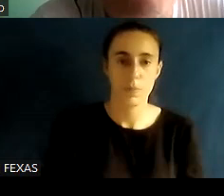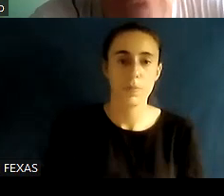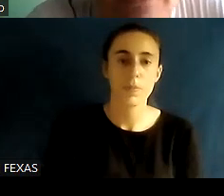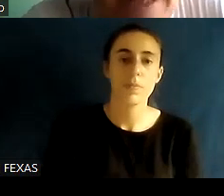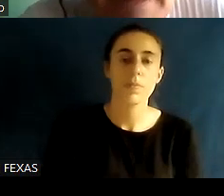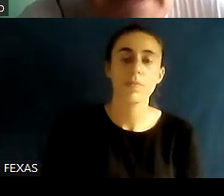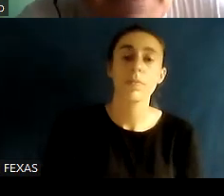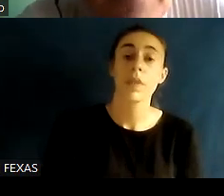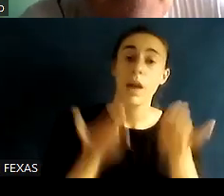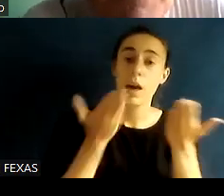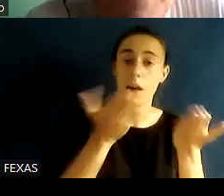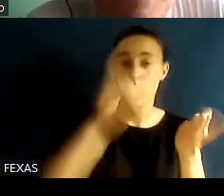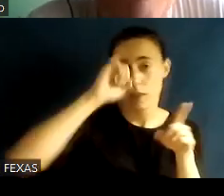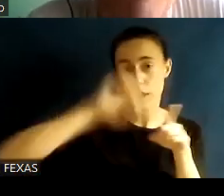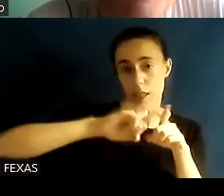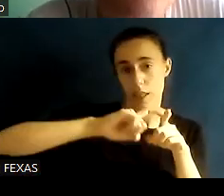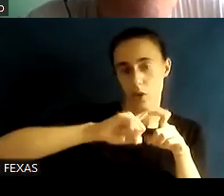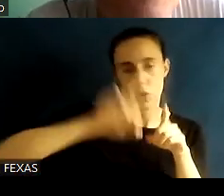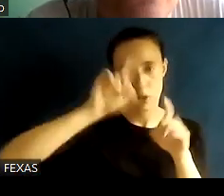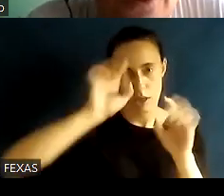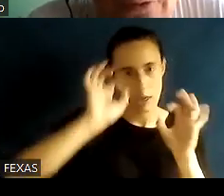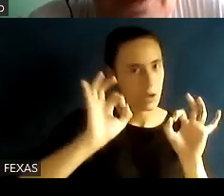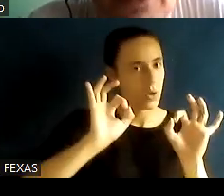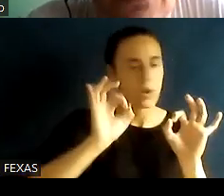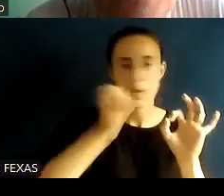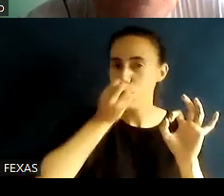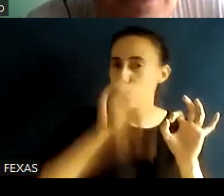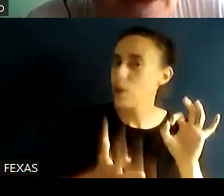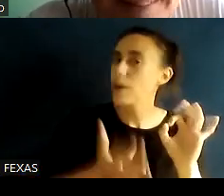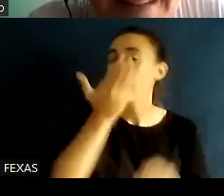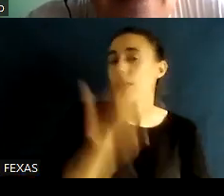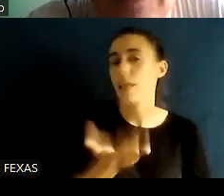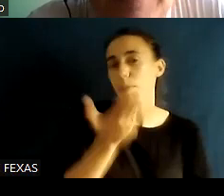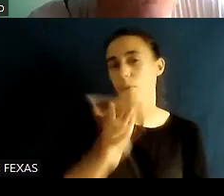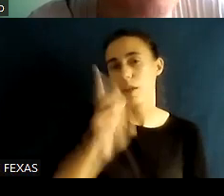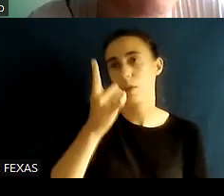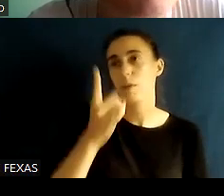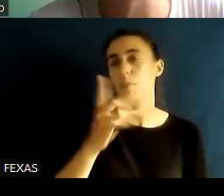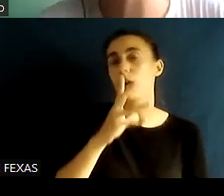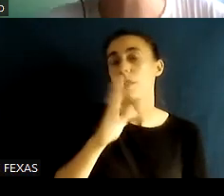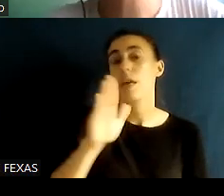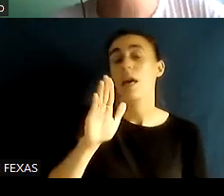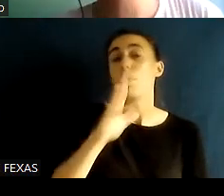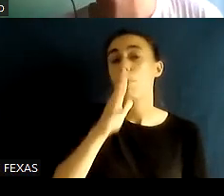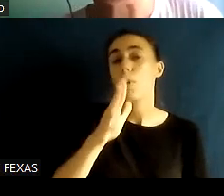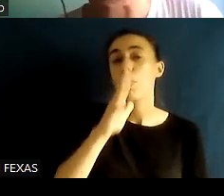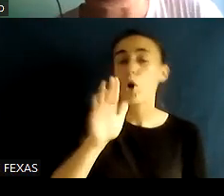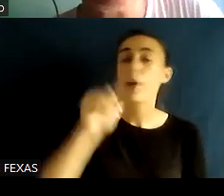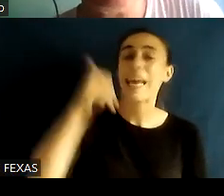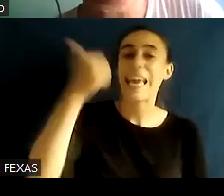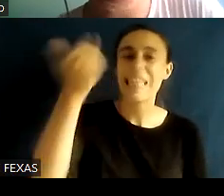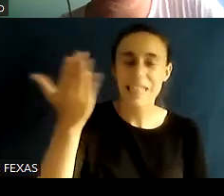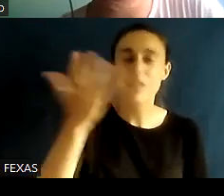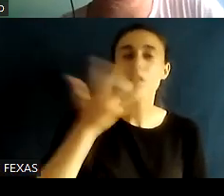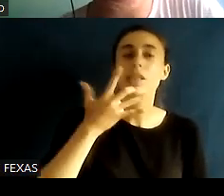La ayuda psicológica evidentemente siempre va bien, sobre todo si hay una causa externa. O sea, si hablamos de trastorno adaptativo